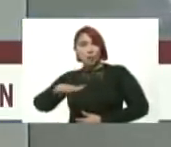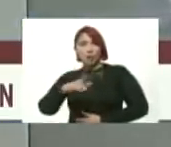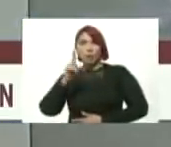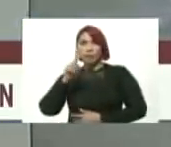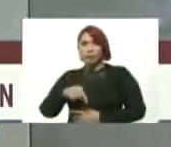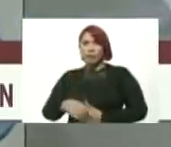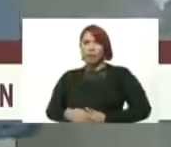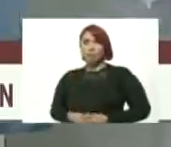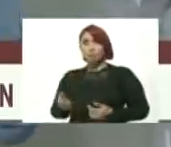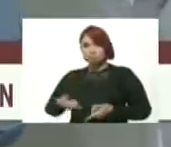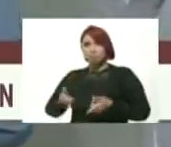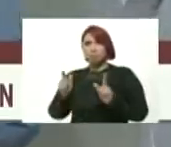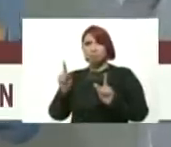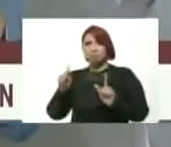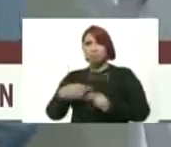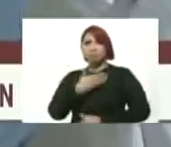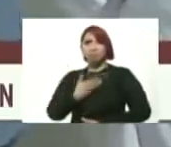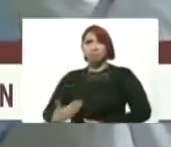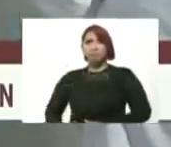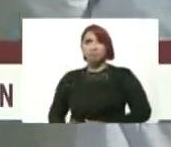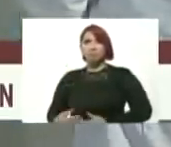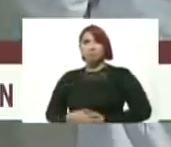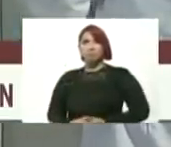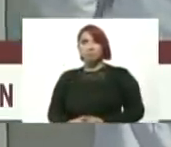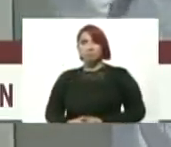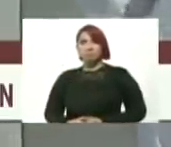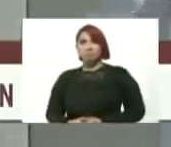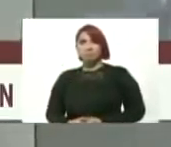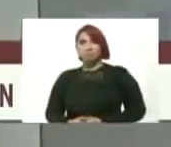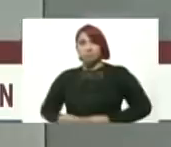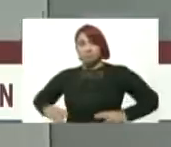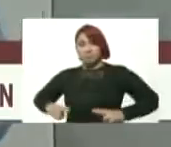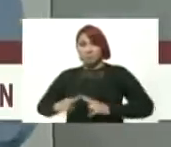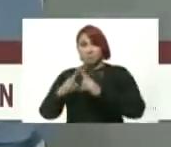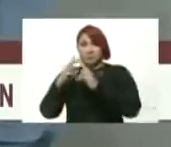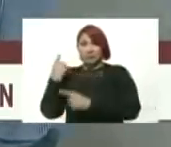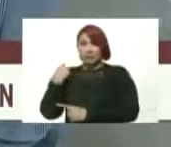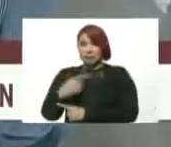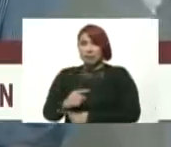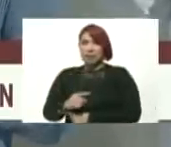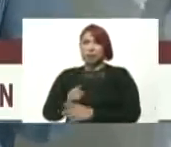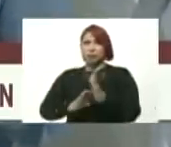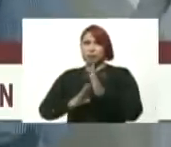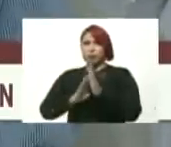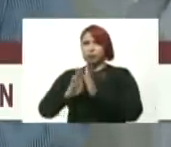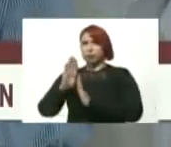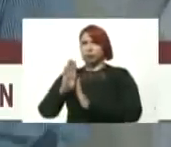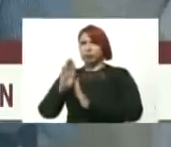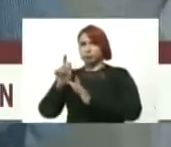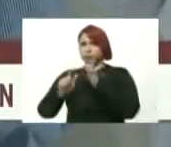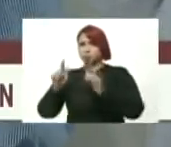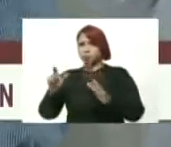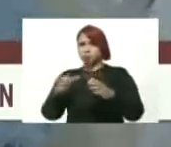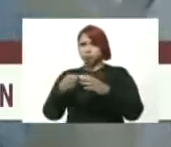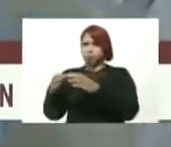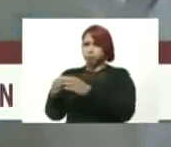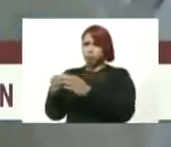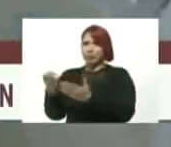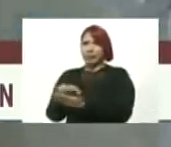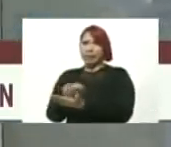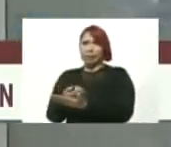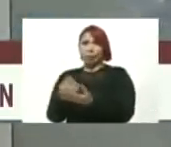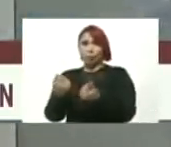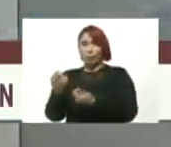también va a permitir presidente en el encuentro que usted ha tenido con emprendedores con sectores económicos comerciales